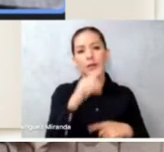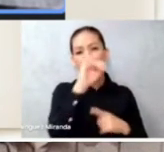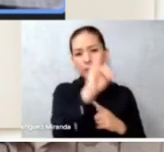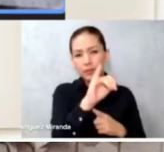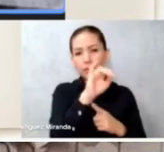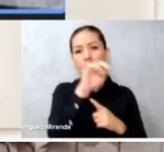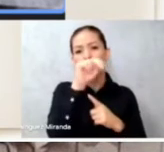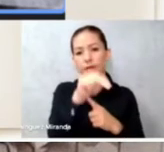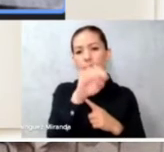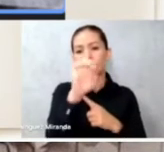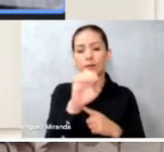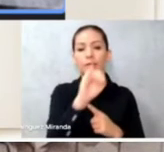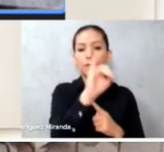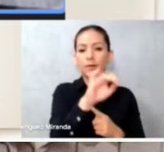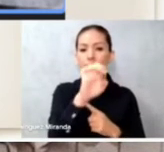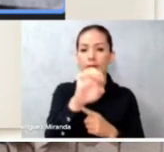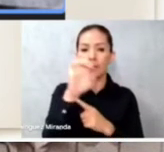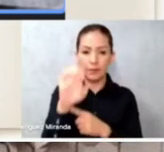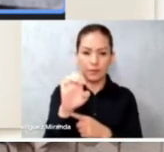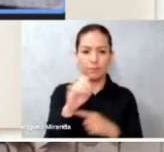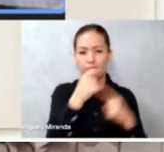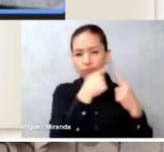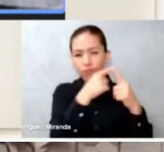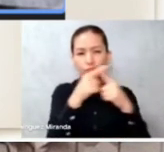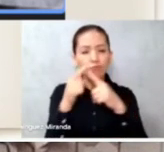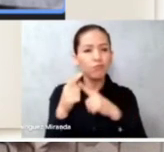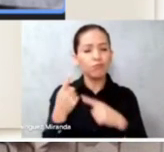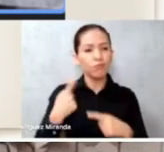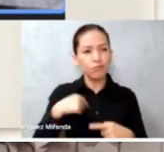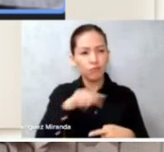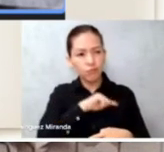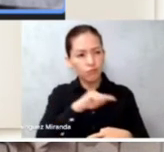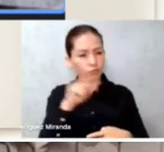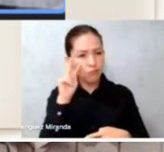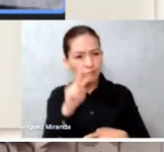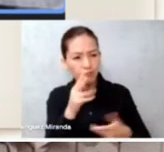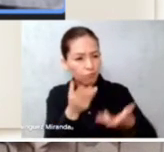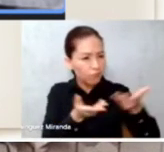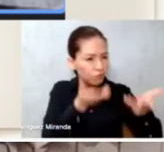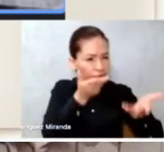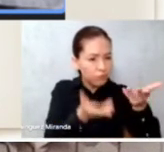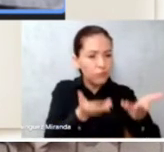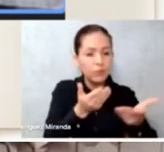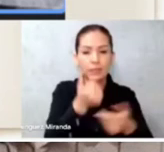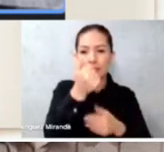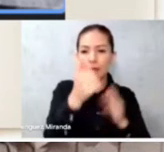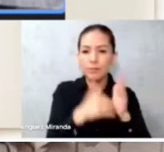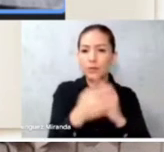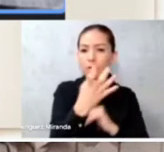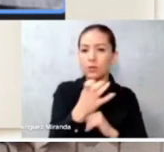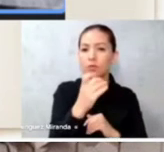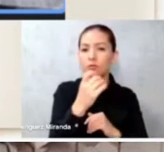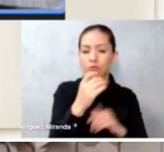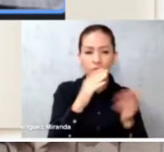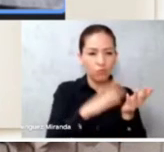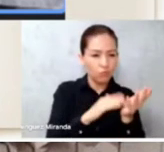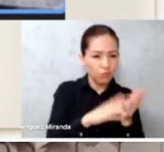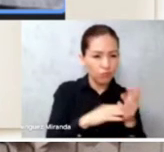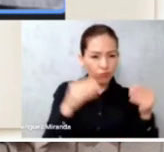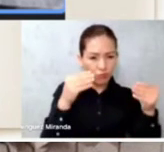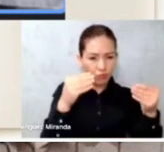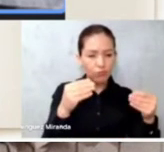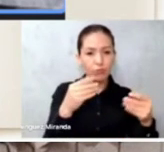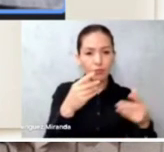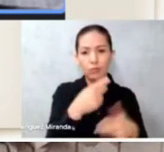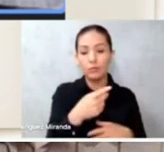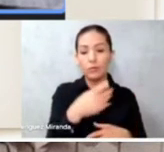el Instituto Estatal Electoral. Se cotejaron 6,400 documentos electorales en más